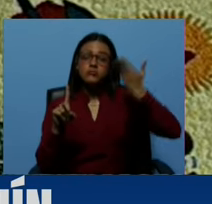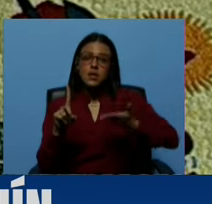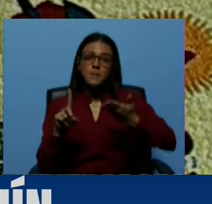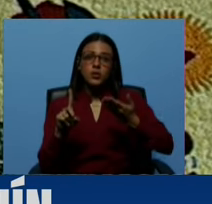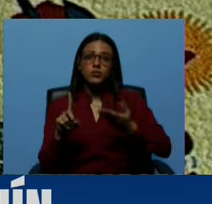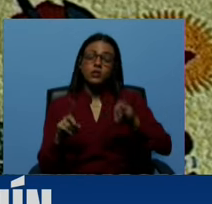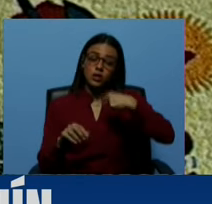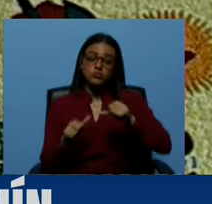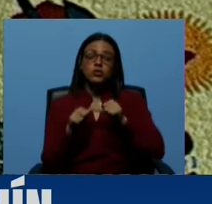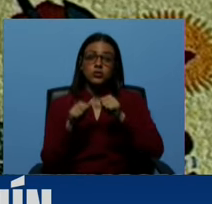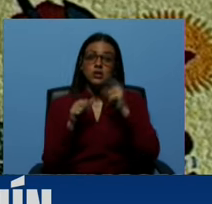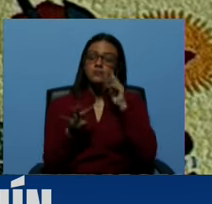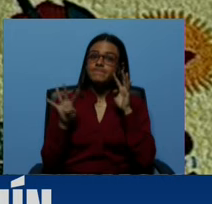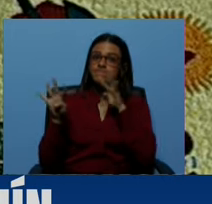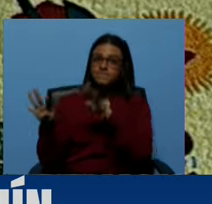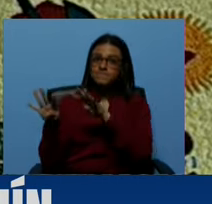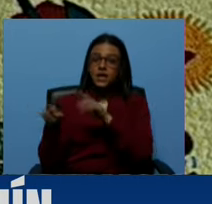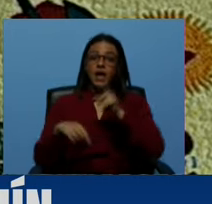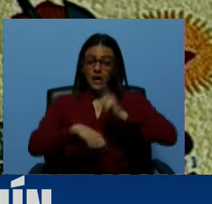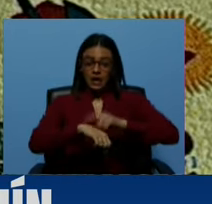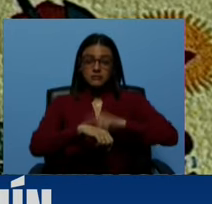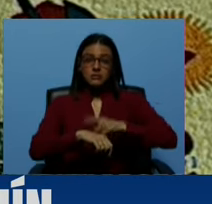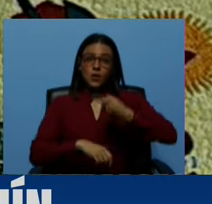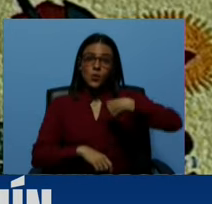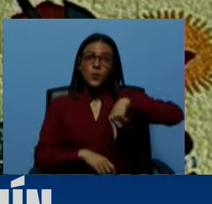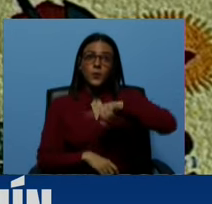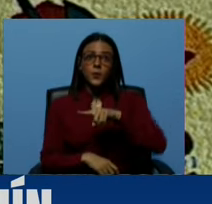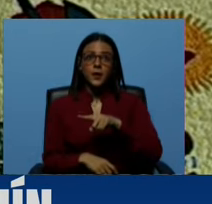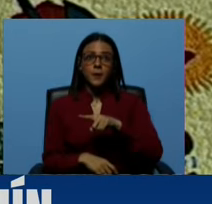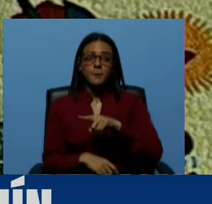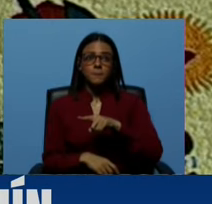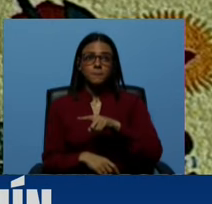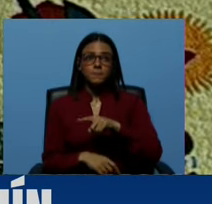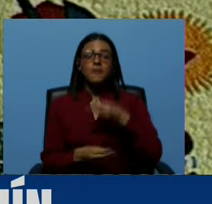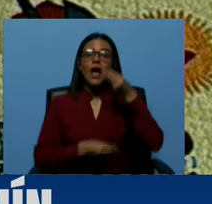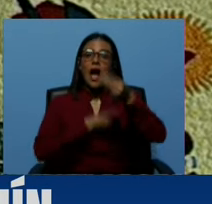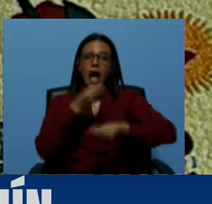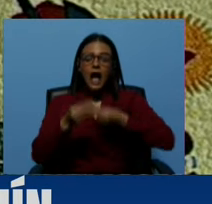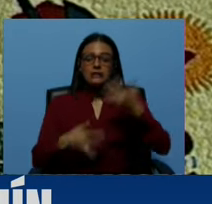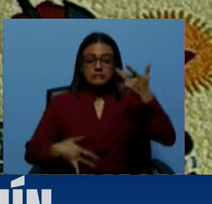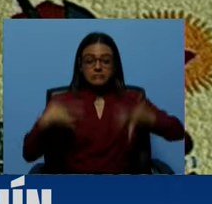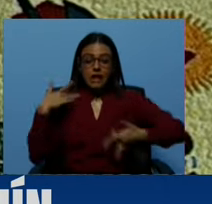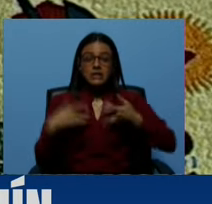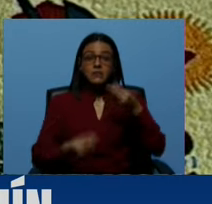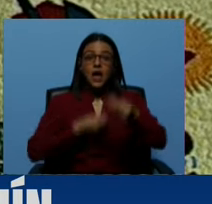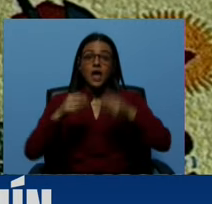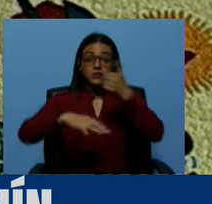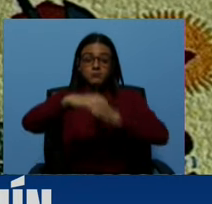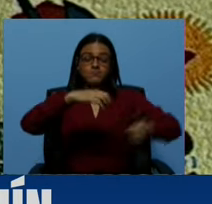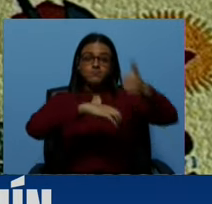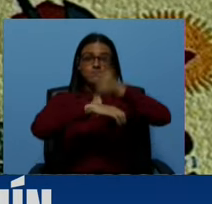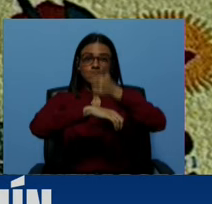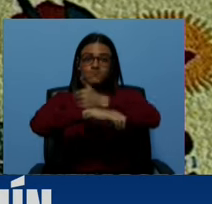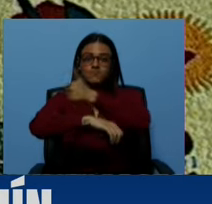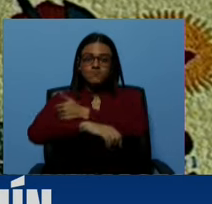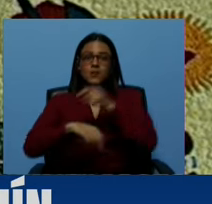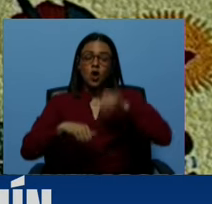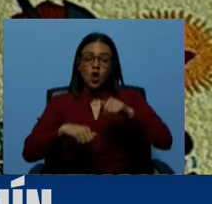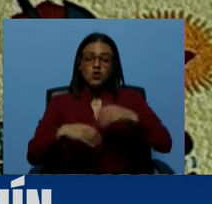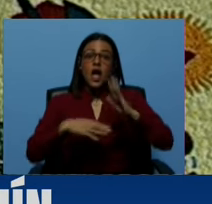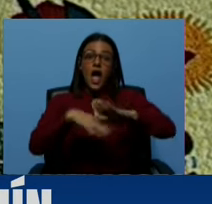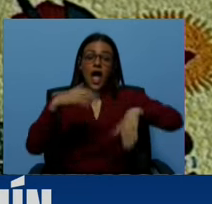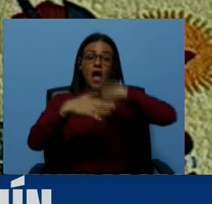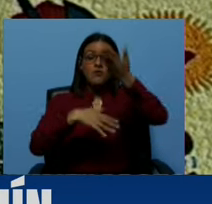Vamos a seguir apreciando a esta hora el desplazamiento que realizan las autoridades. Se dirigen ya a las afueras